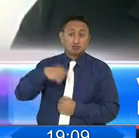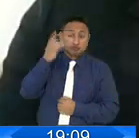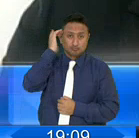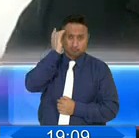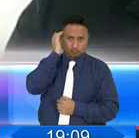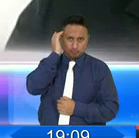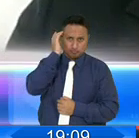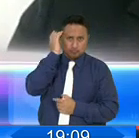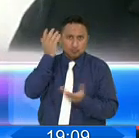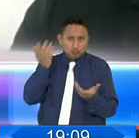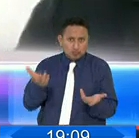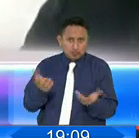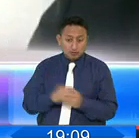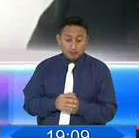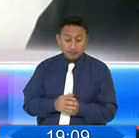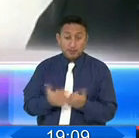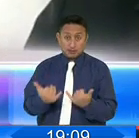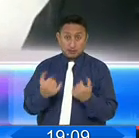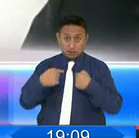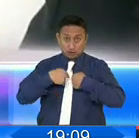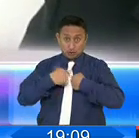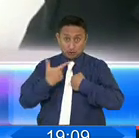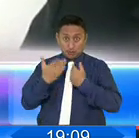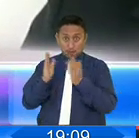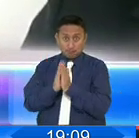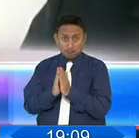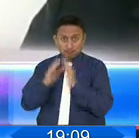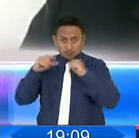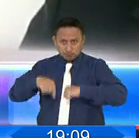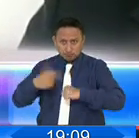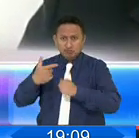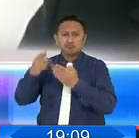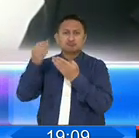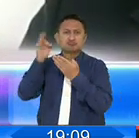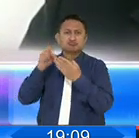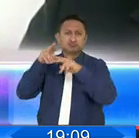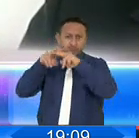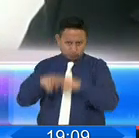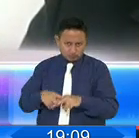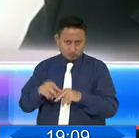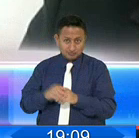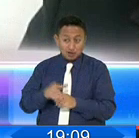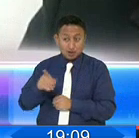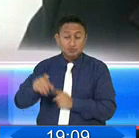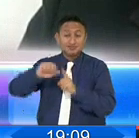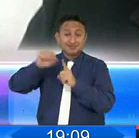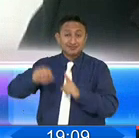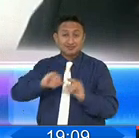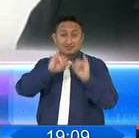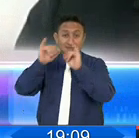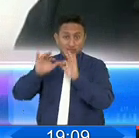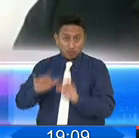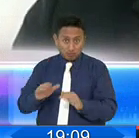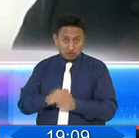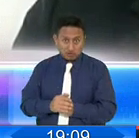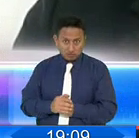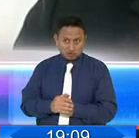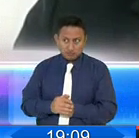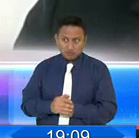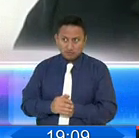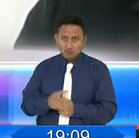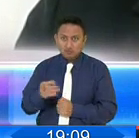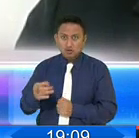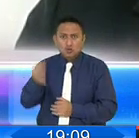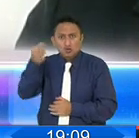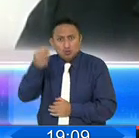que precisamente cuando nosotros solicitamos una auditoría al sistema informático, realice este daño